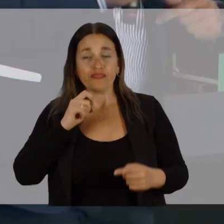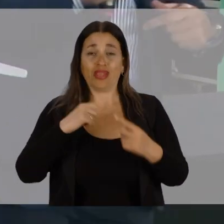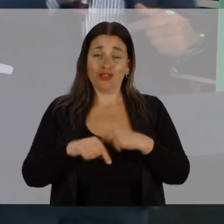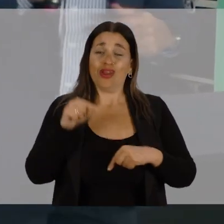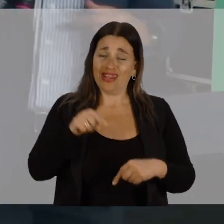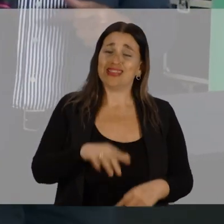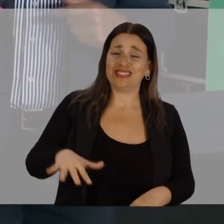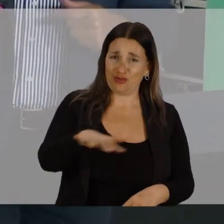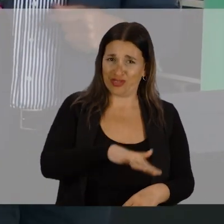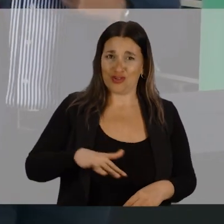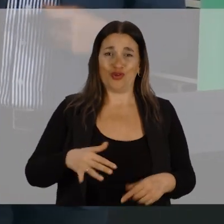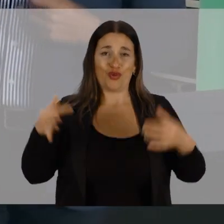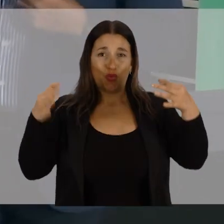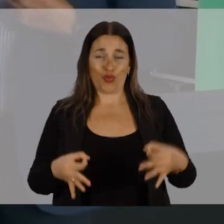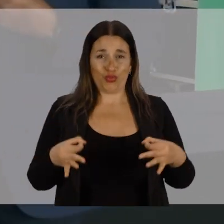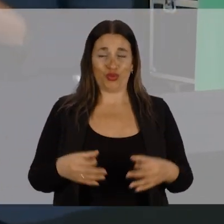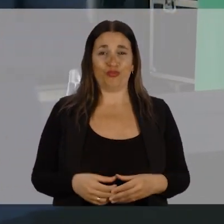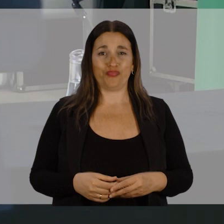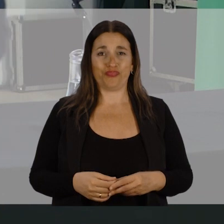Y en este caso,